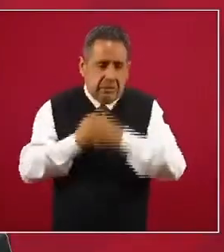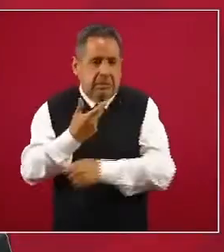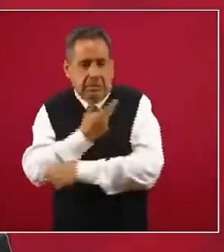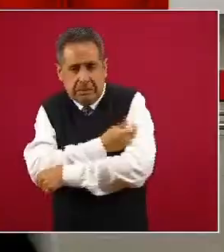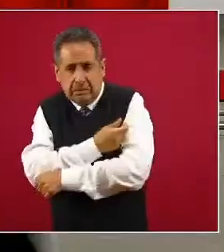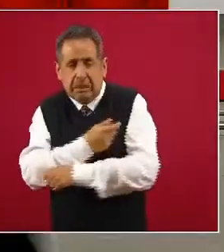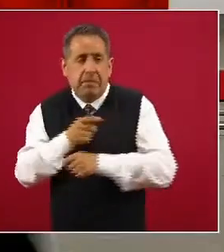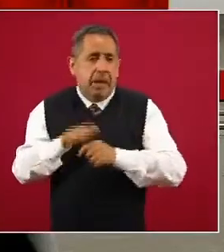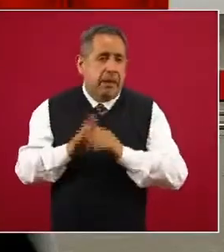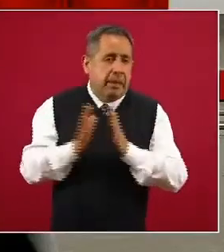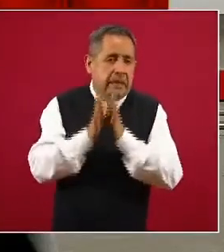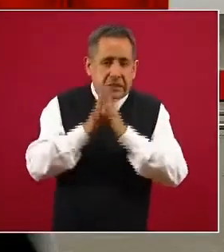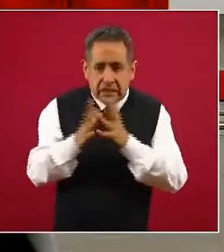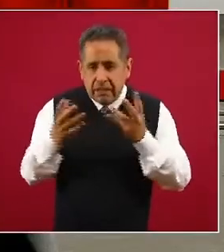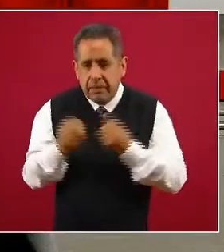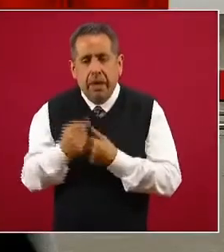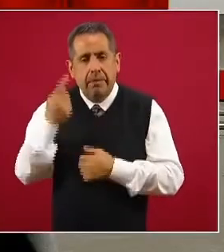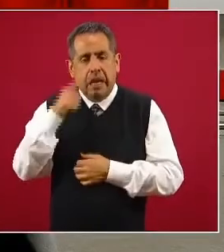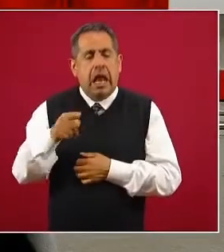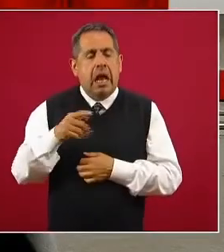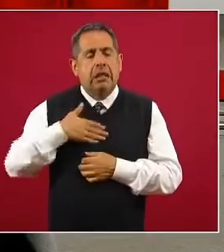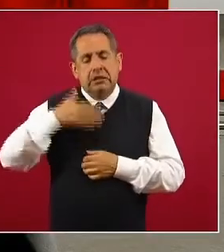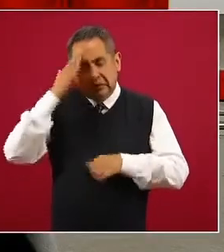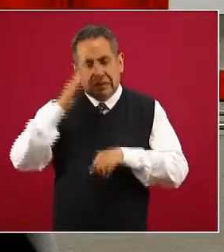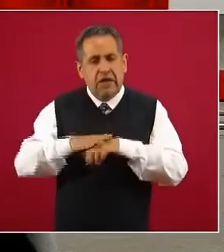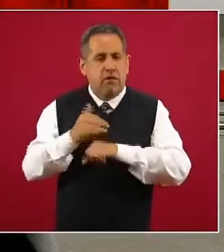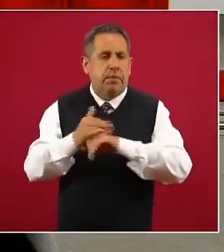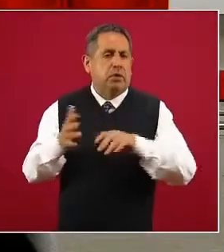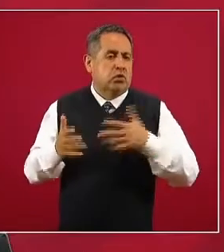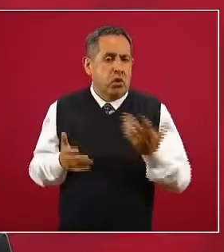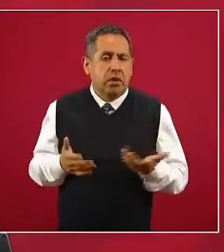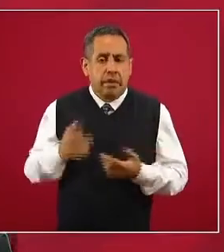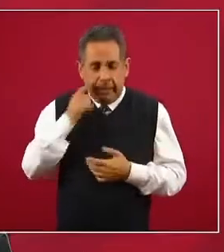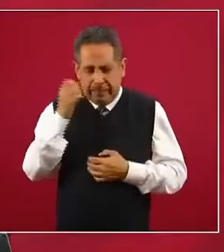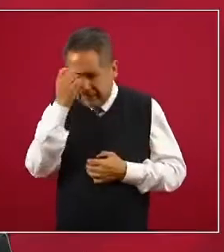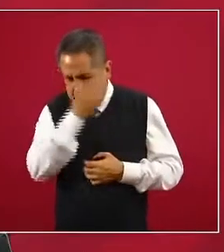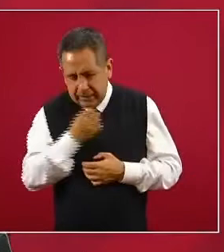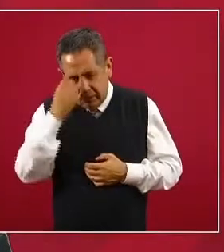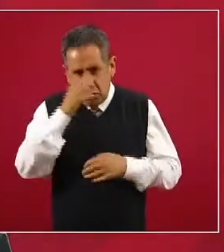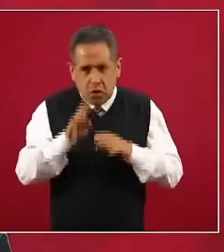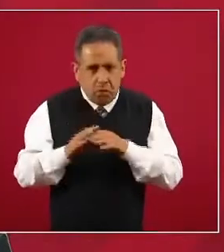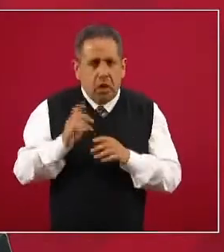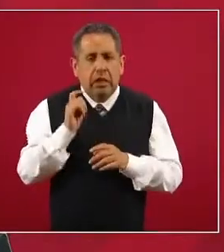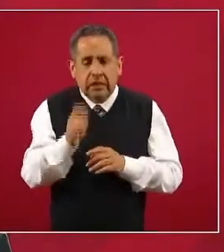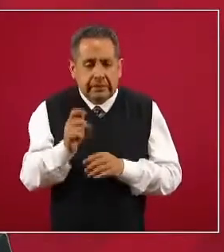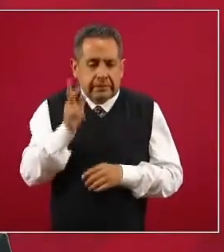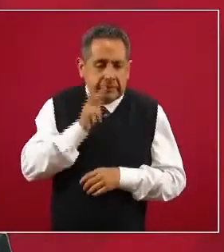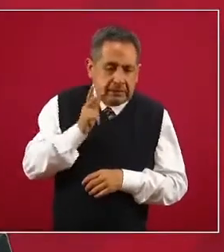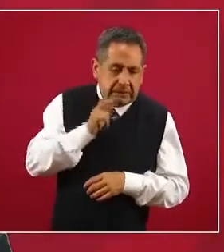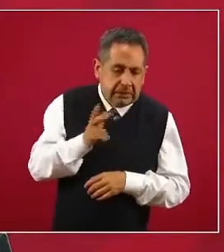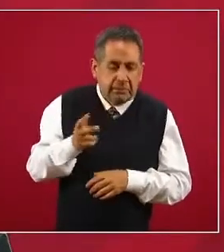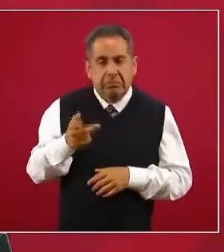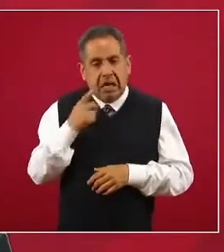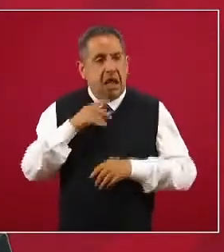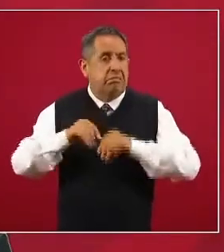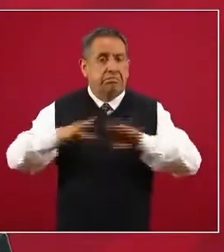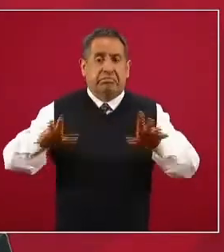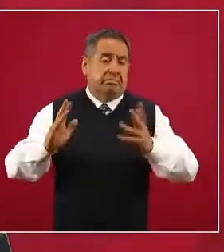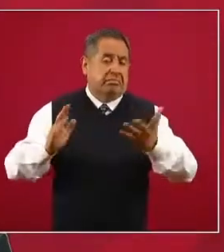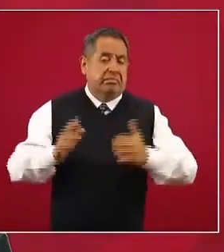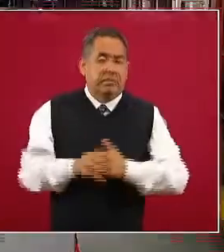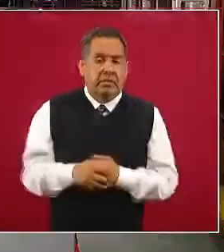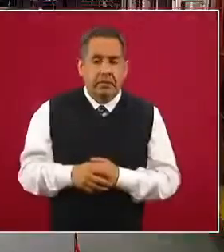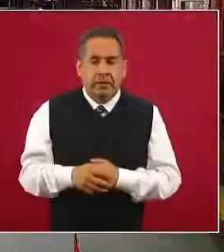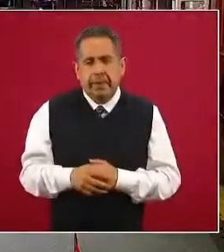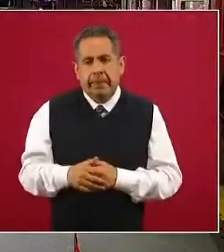que participan en el estudio, para recolectar la información, para analizarla, para hacer inferencias y para publicar la evidencia. Y